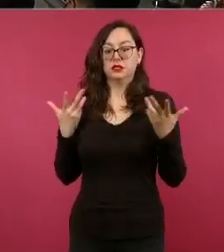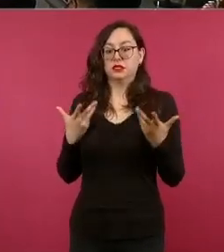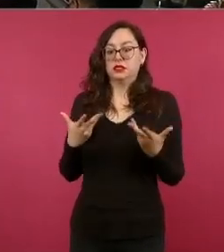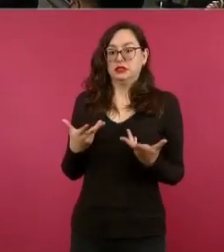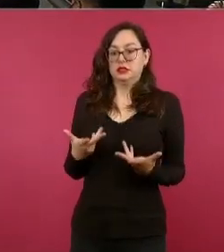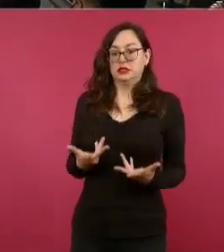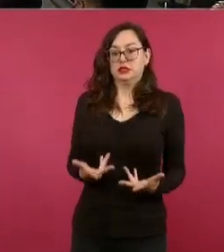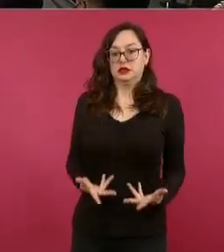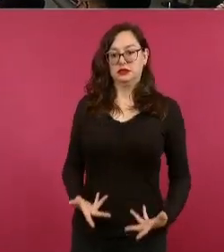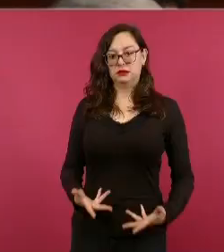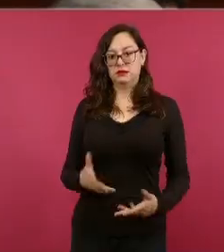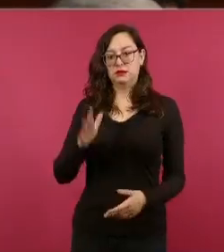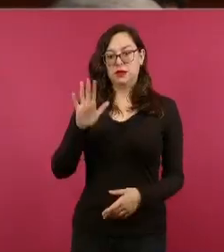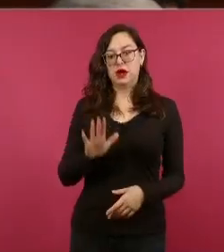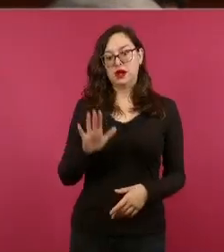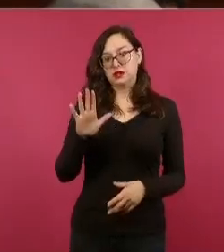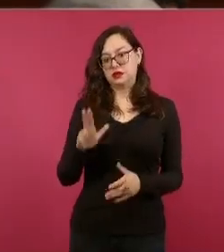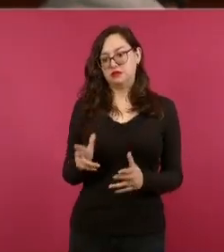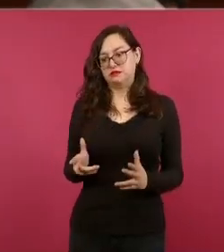un